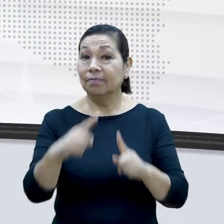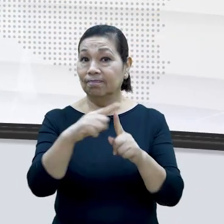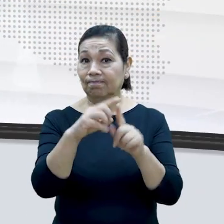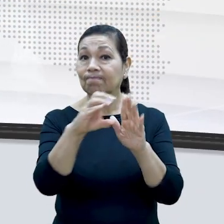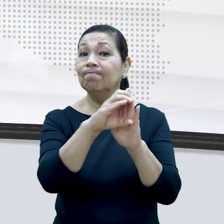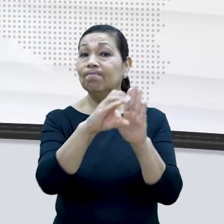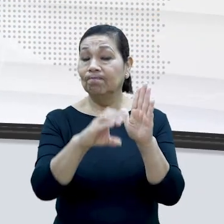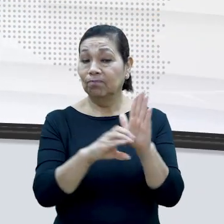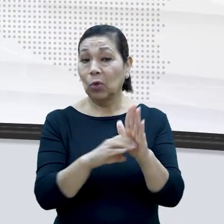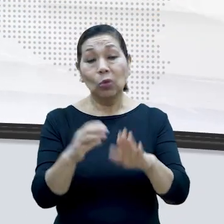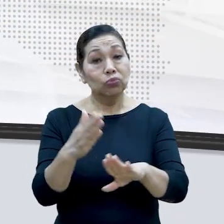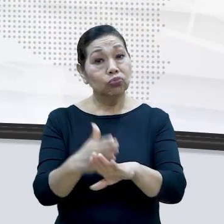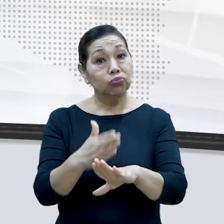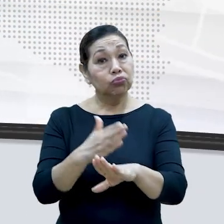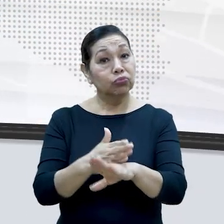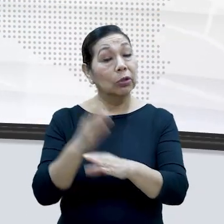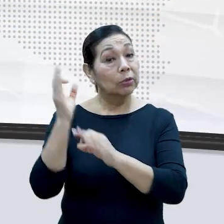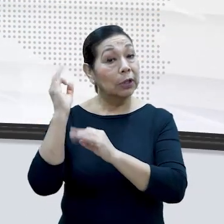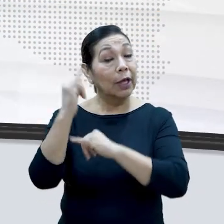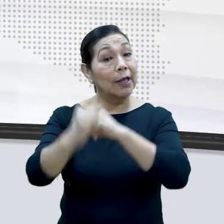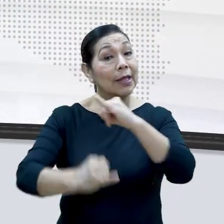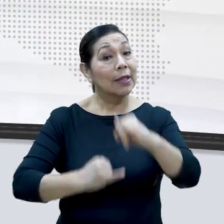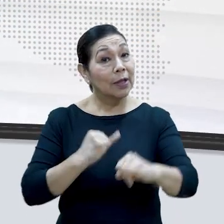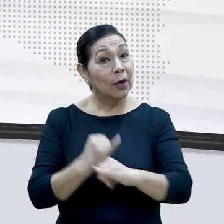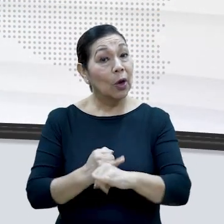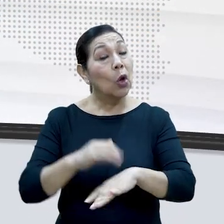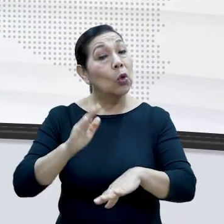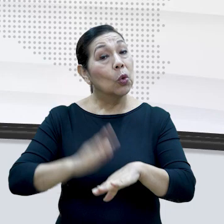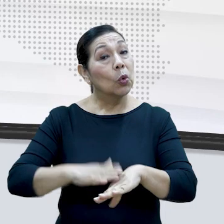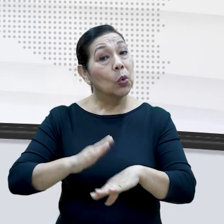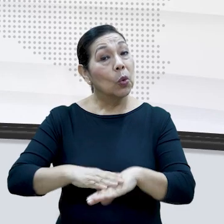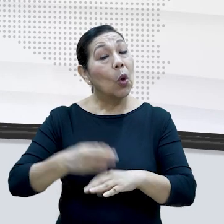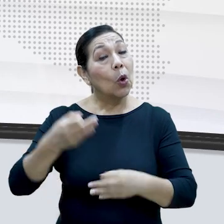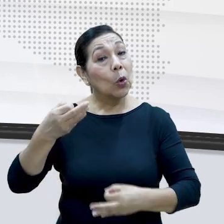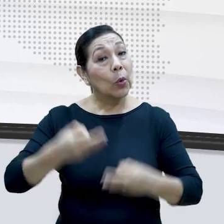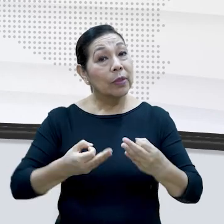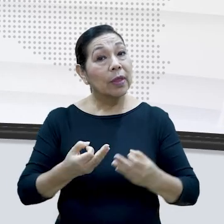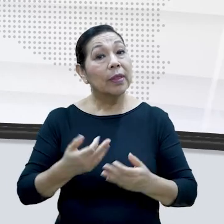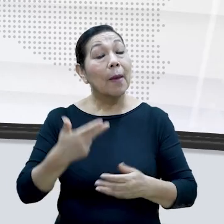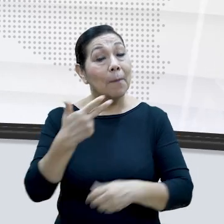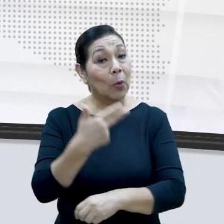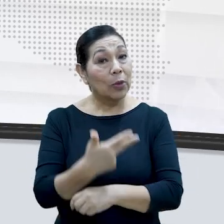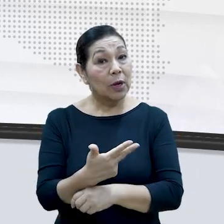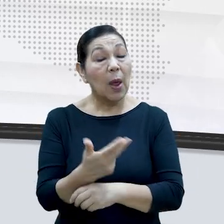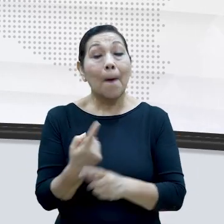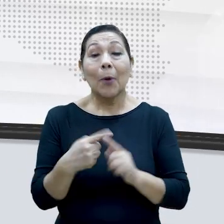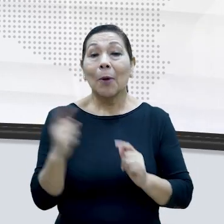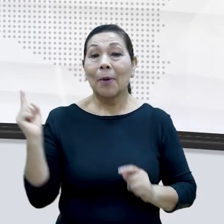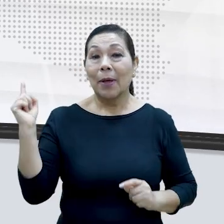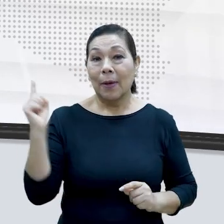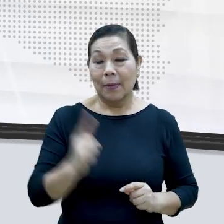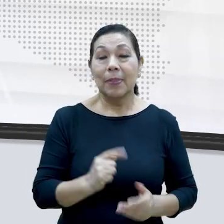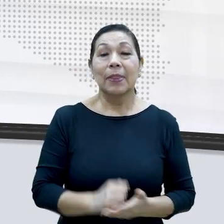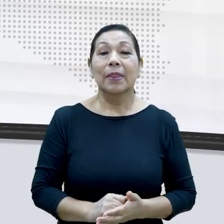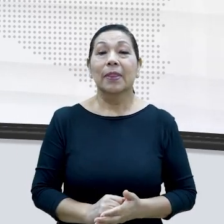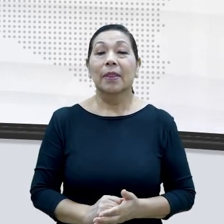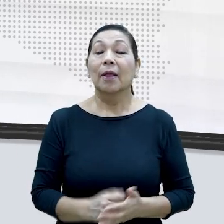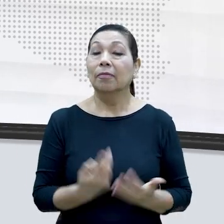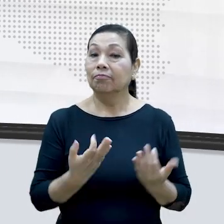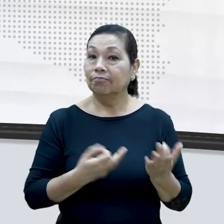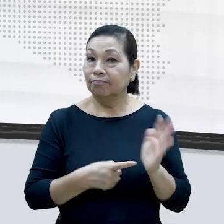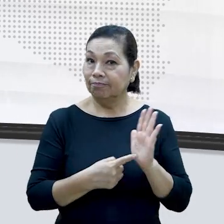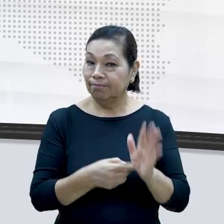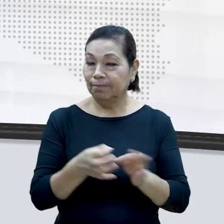El Tribunal Constitucional desarrolló el Seminario Internacional sobre la Justicia Constitucional en Guatemala, con la presencia de magistrados.